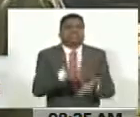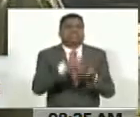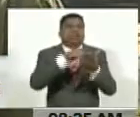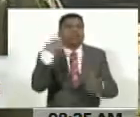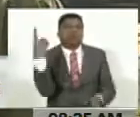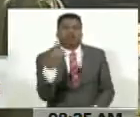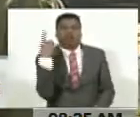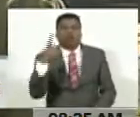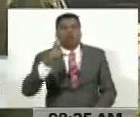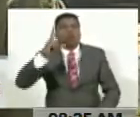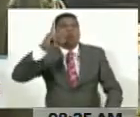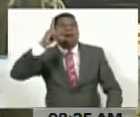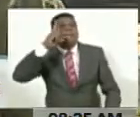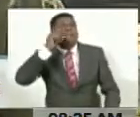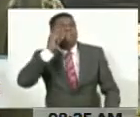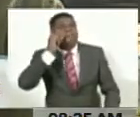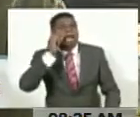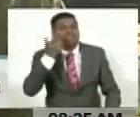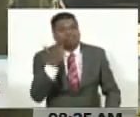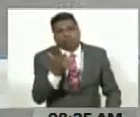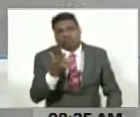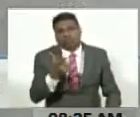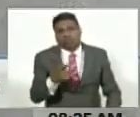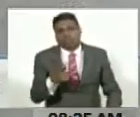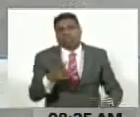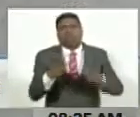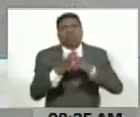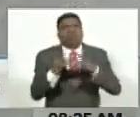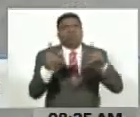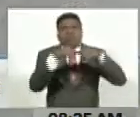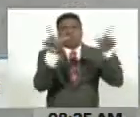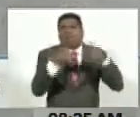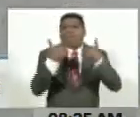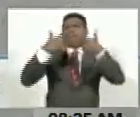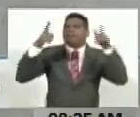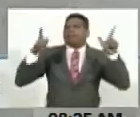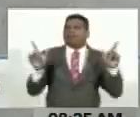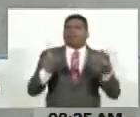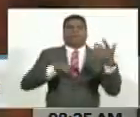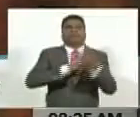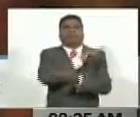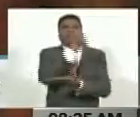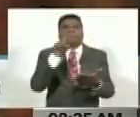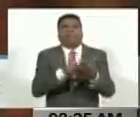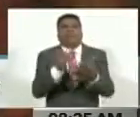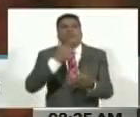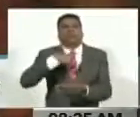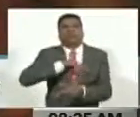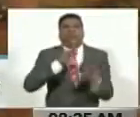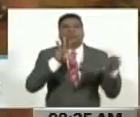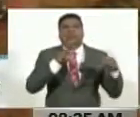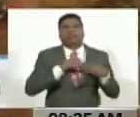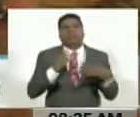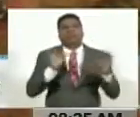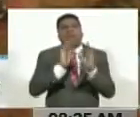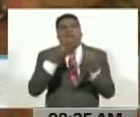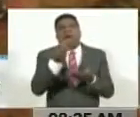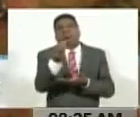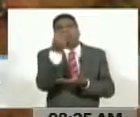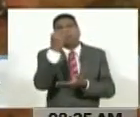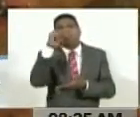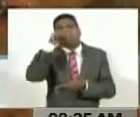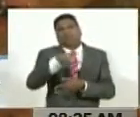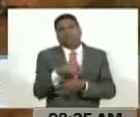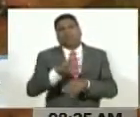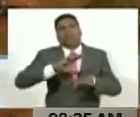machos dominantes en vida silvestre. La realidad es que nosotros no podemos aceptar ningún tipo de alimentos dentro del parque,